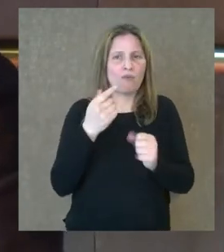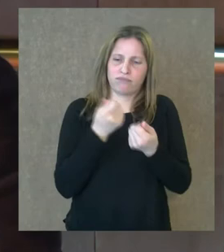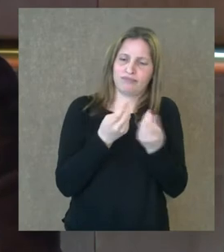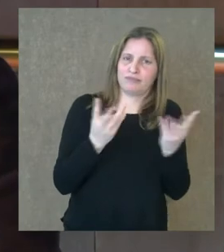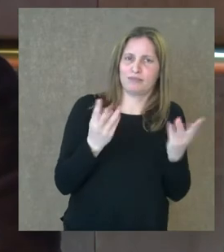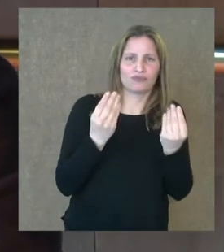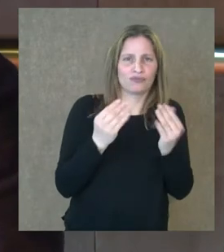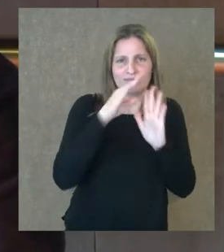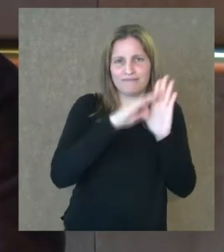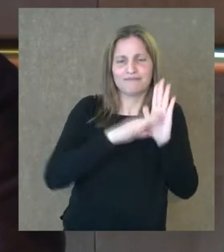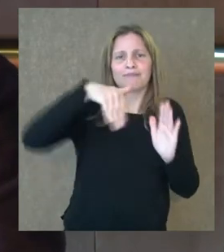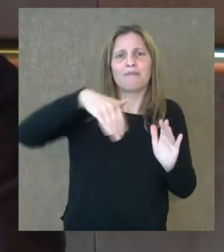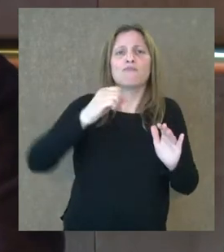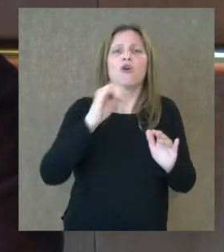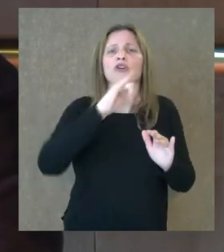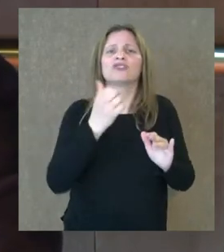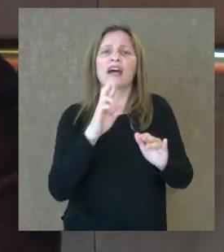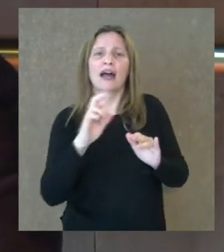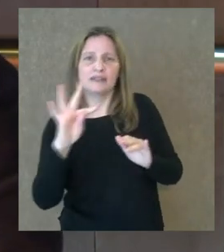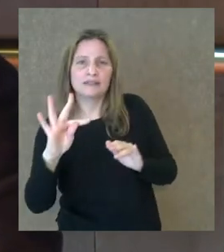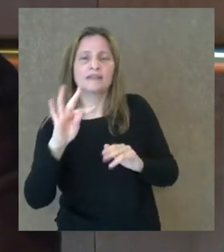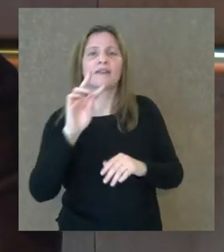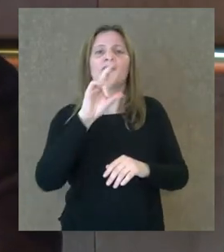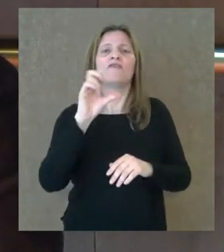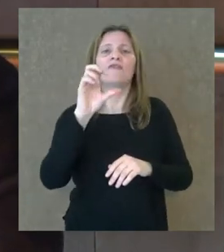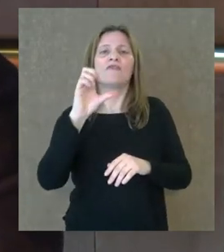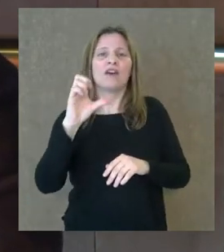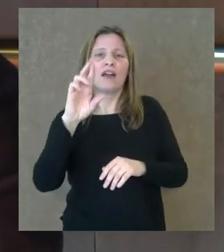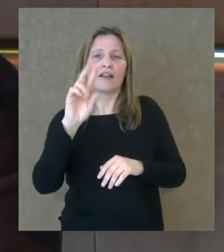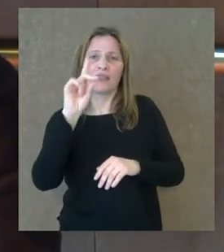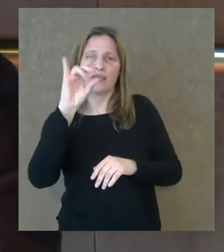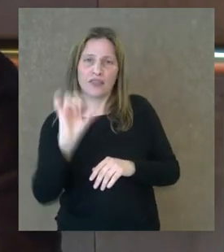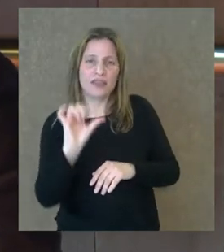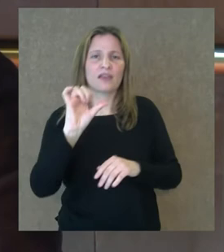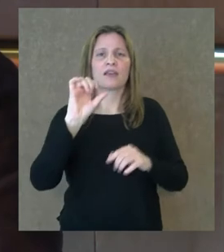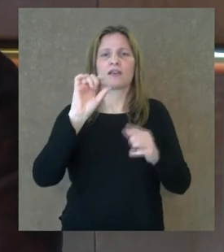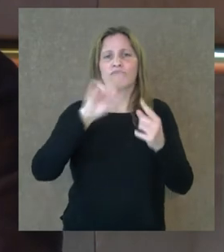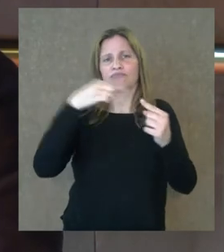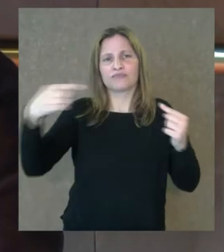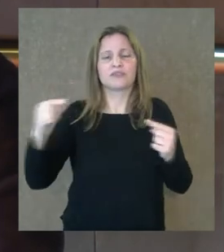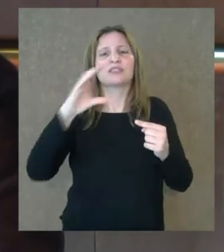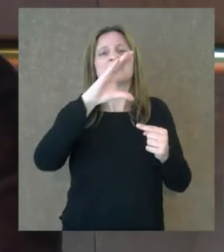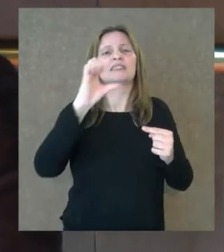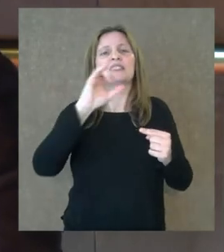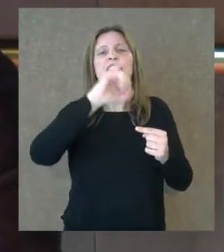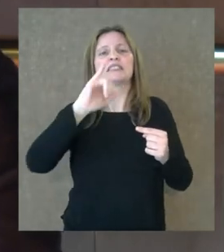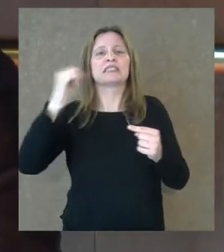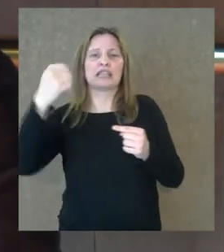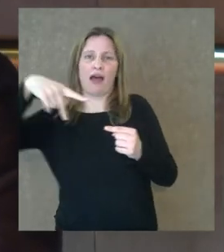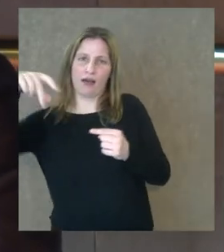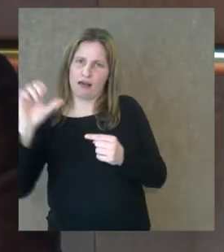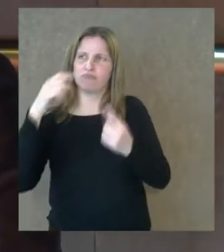muy vasto no porque vamos desde mozart pasando por verdi del link y uno en sant y